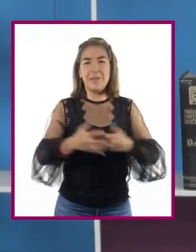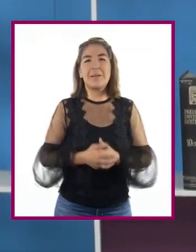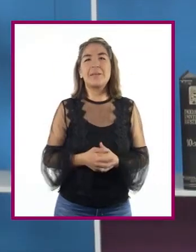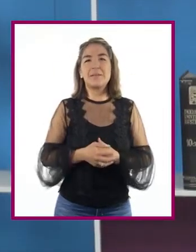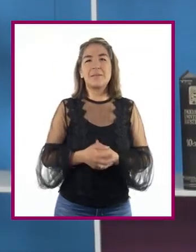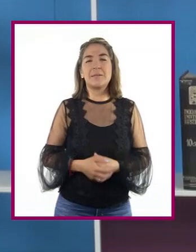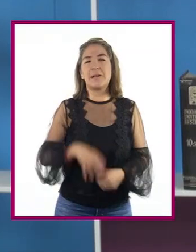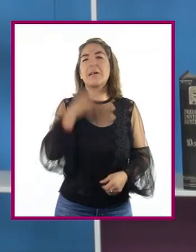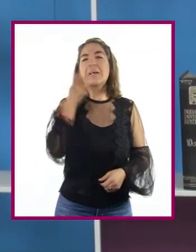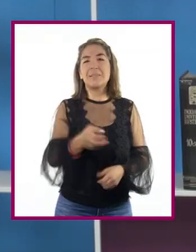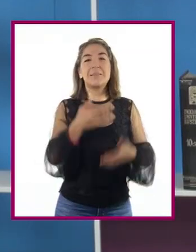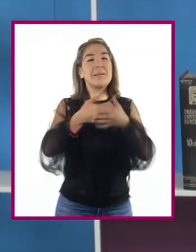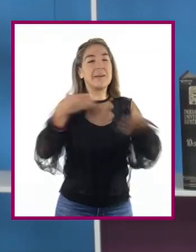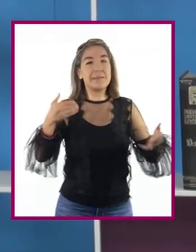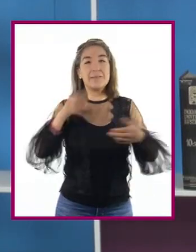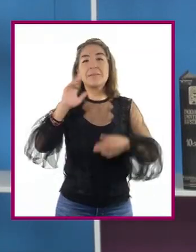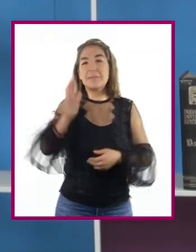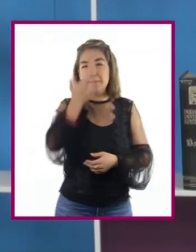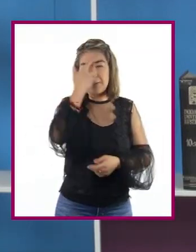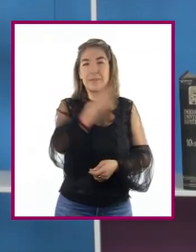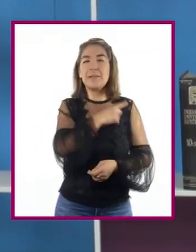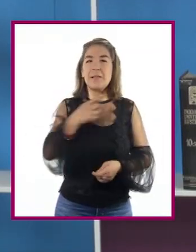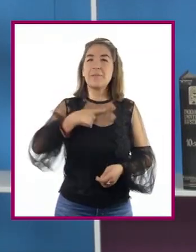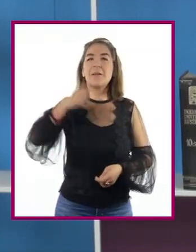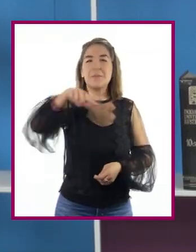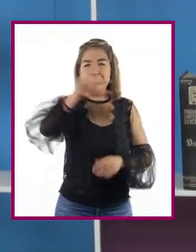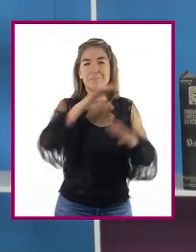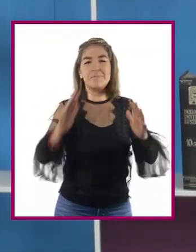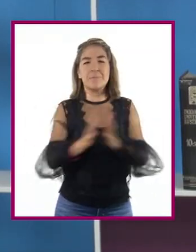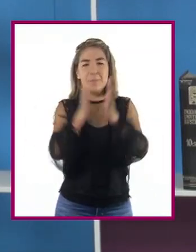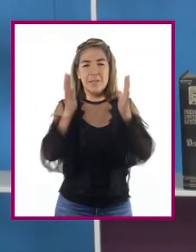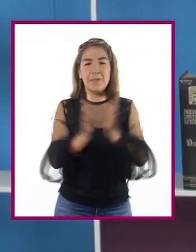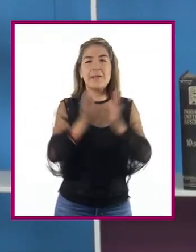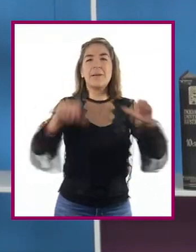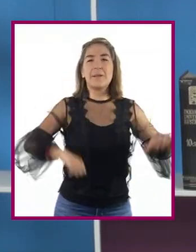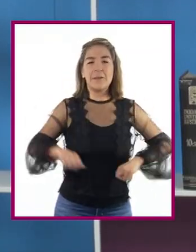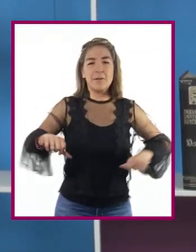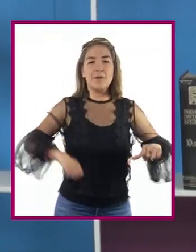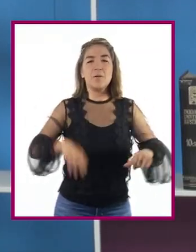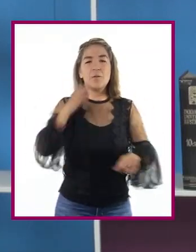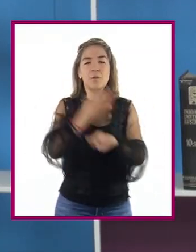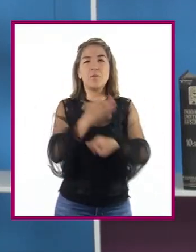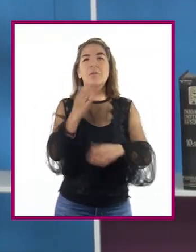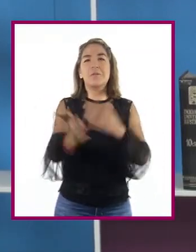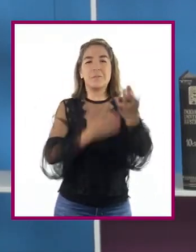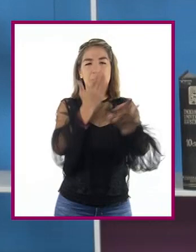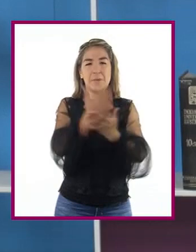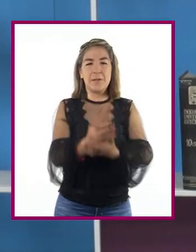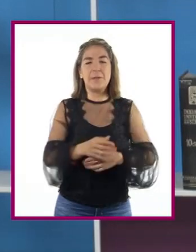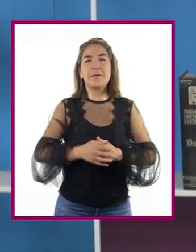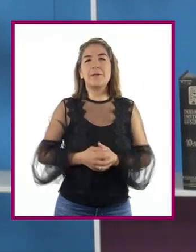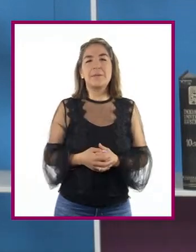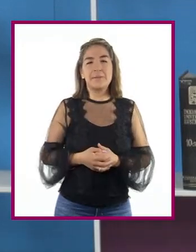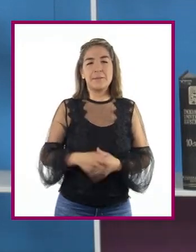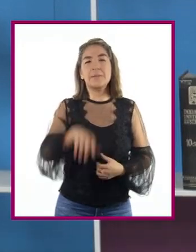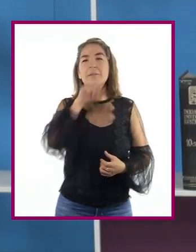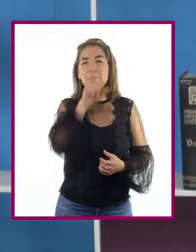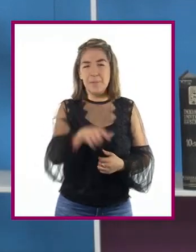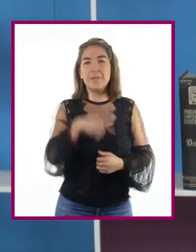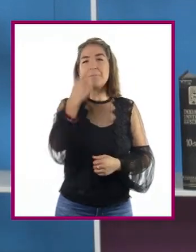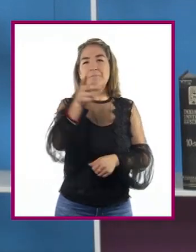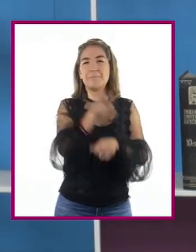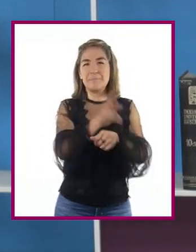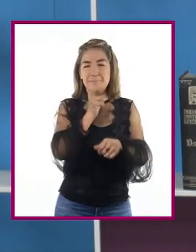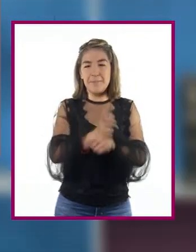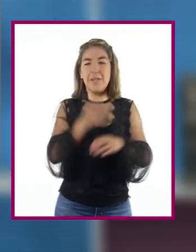iniciar, les recuerdo que es importante que participen en las actividades planteadas a lo largo de la sesión. También les